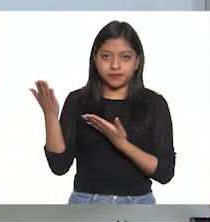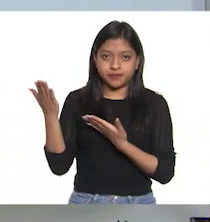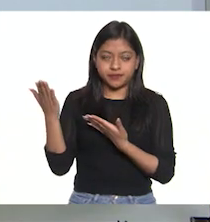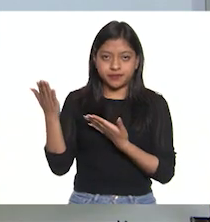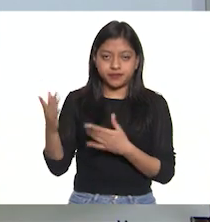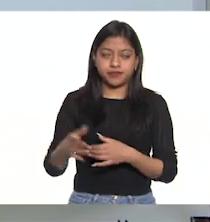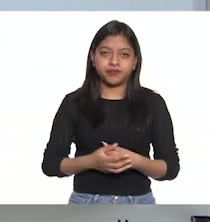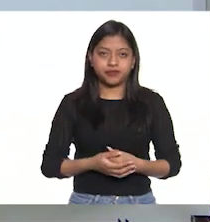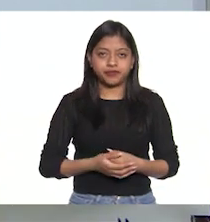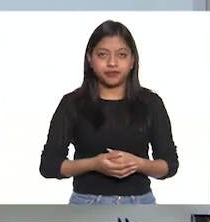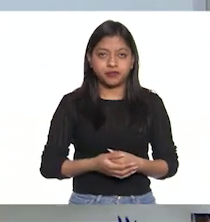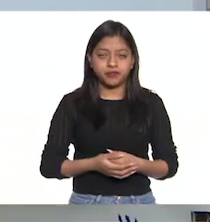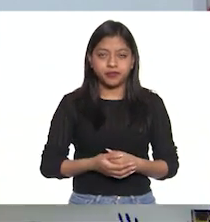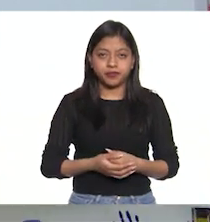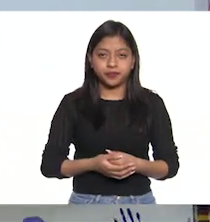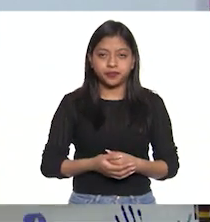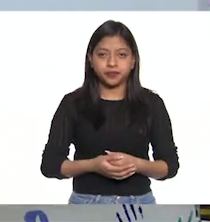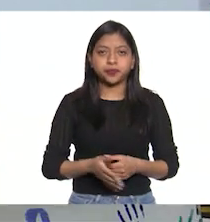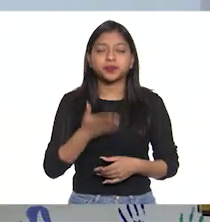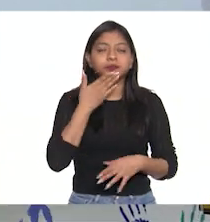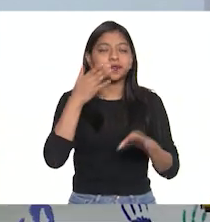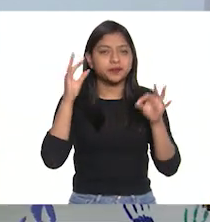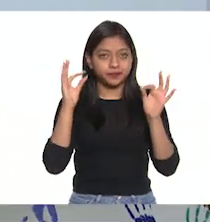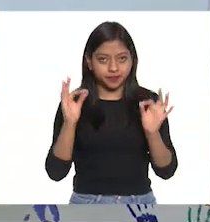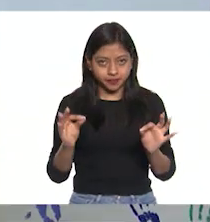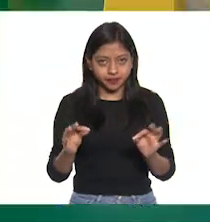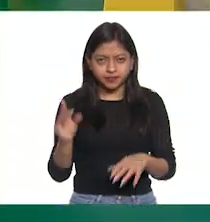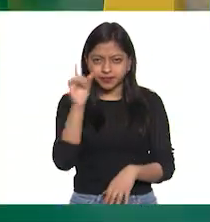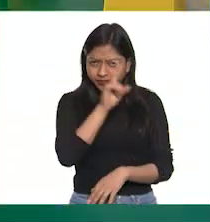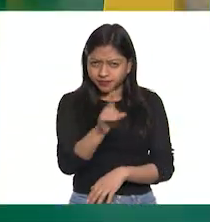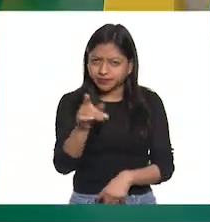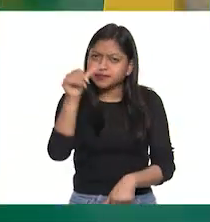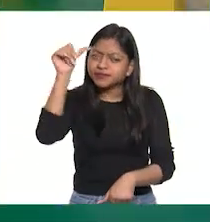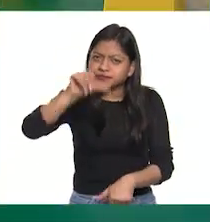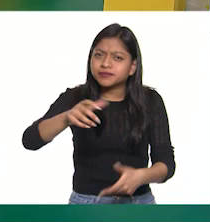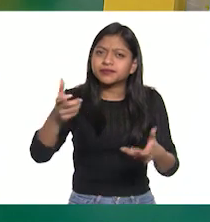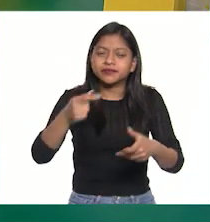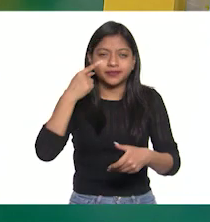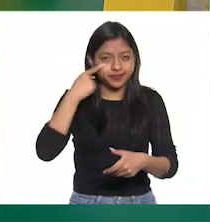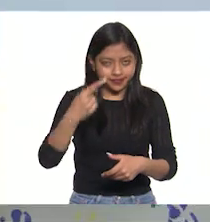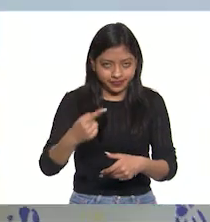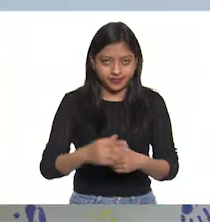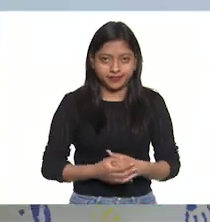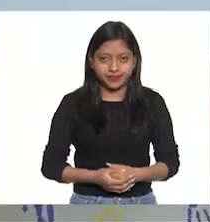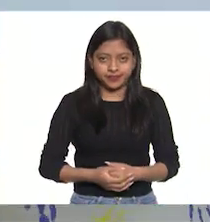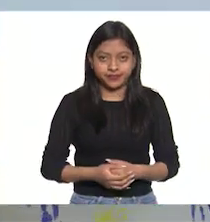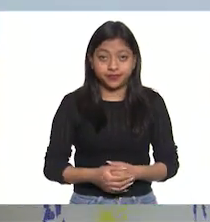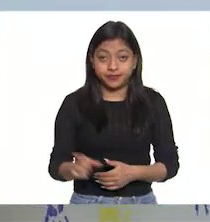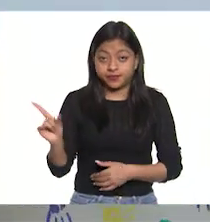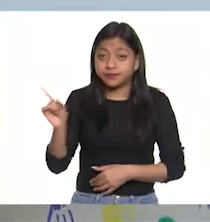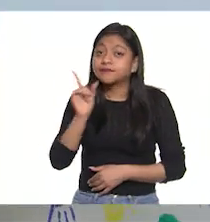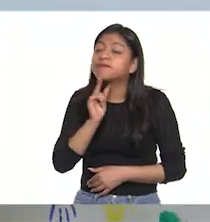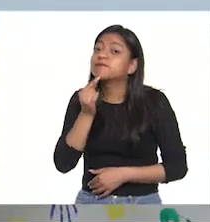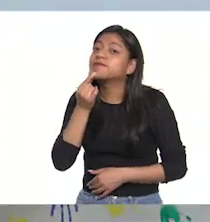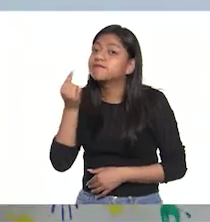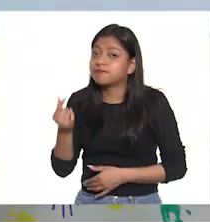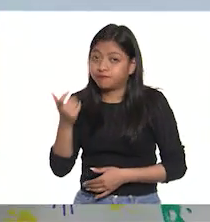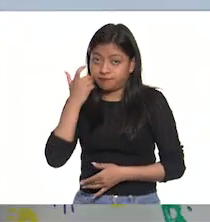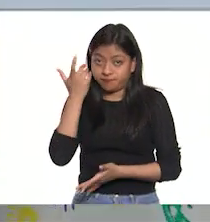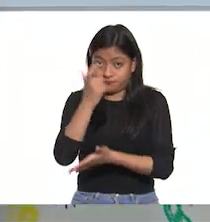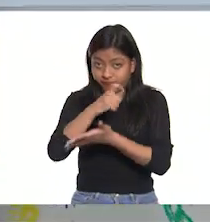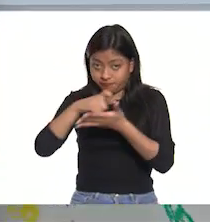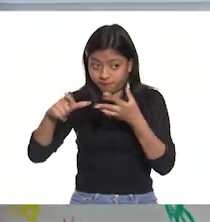Ajá. Muy bien. Ahora, ¿qué vamos a hacer? Bueno, si ella comprara